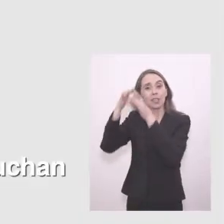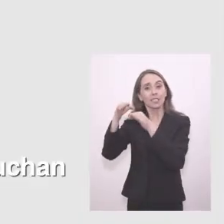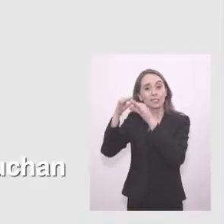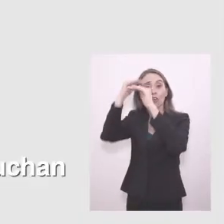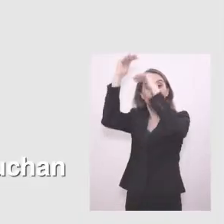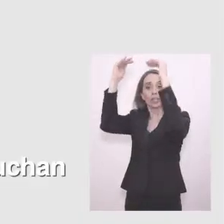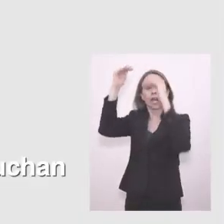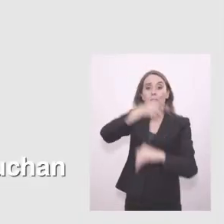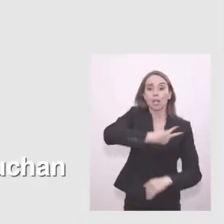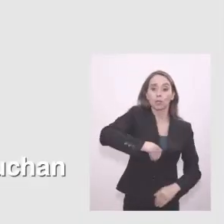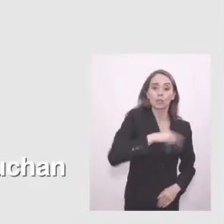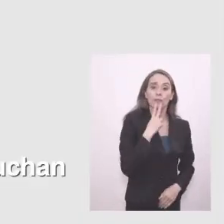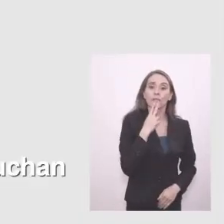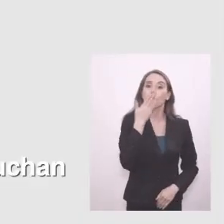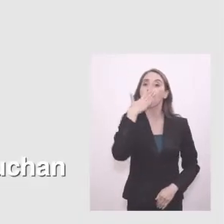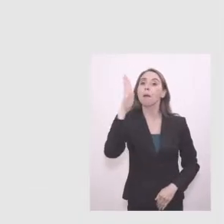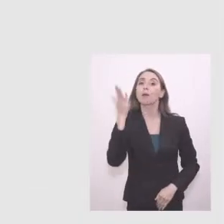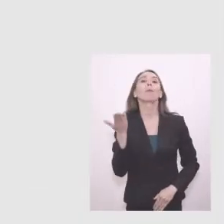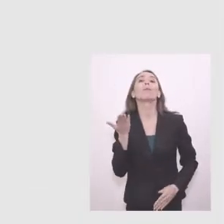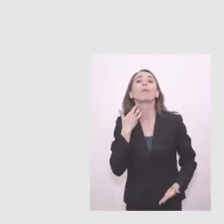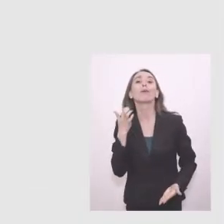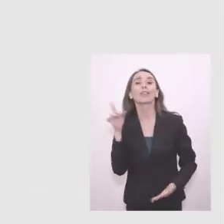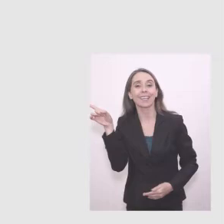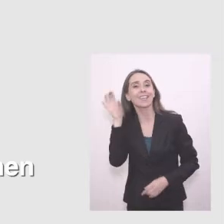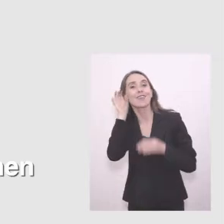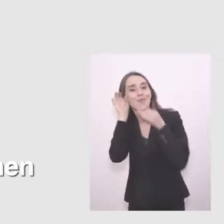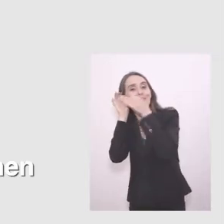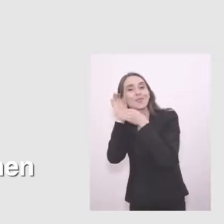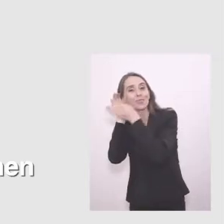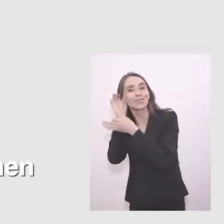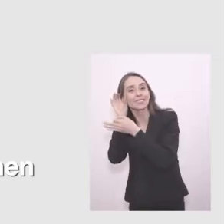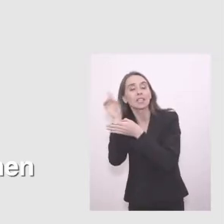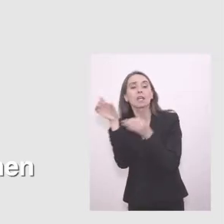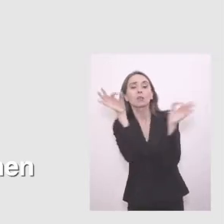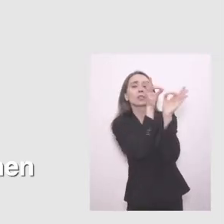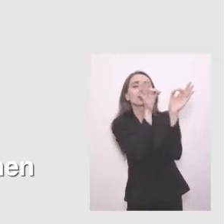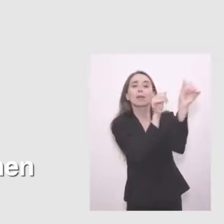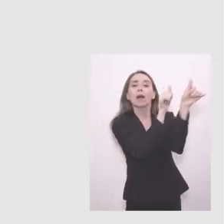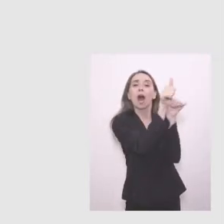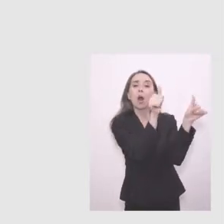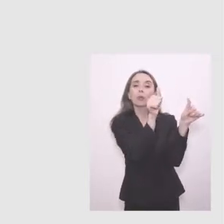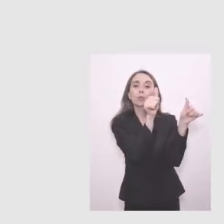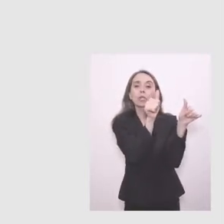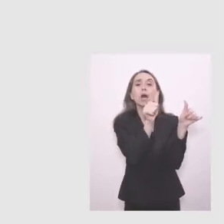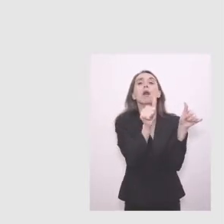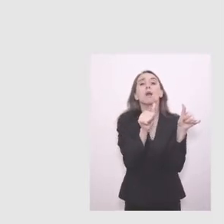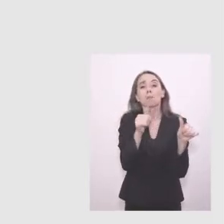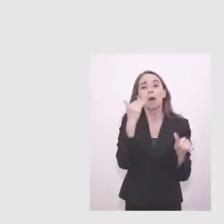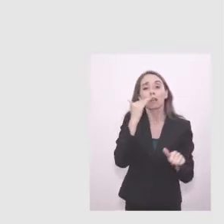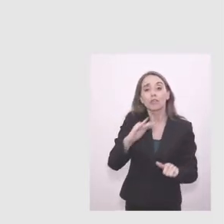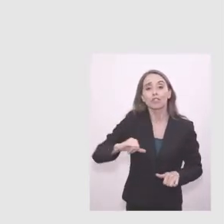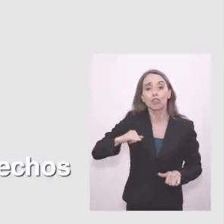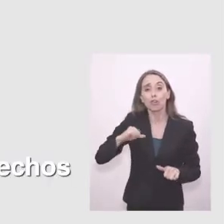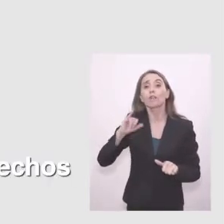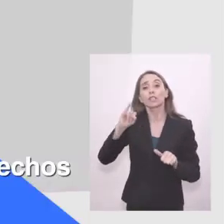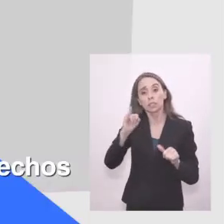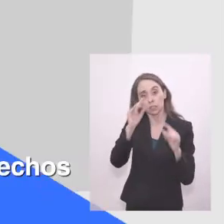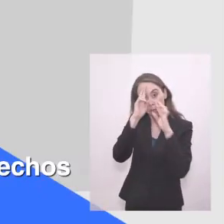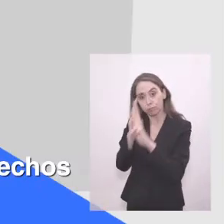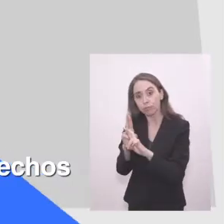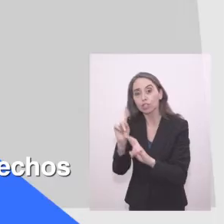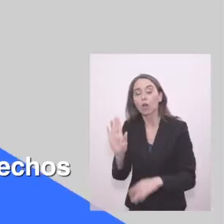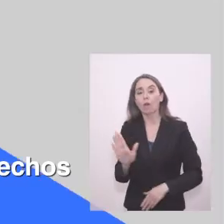vidas son las mejores porque nos escuchan. Quien guía a las autoridades para que nos tomen en cuenta y no nos pasen a llevar. Quien nos